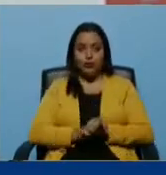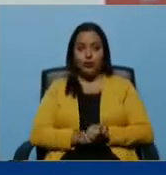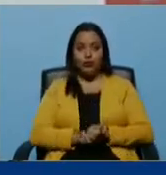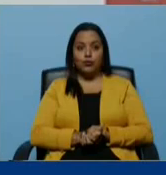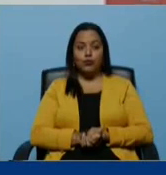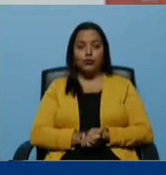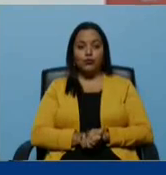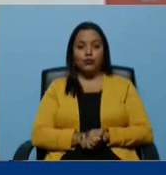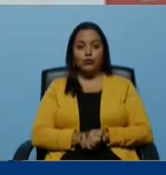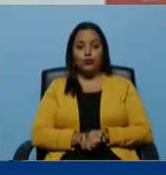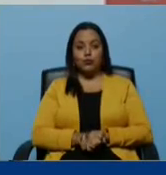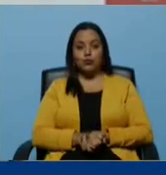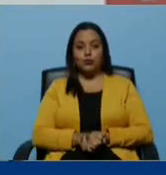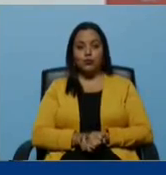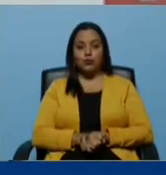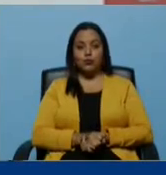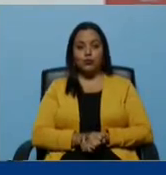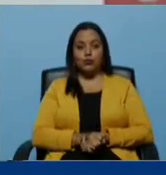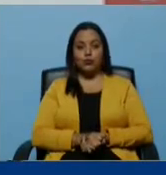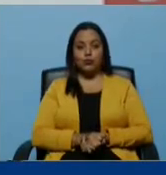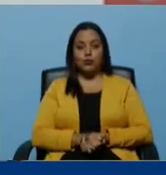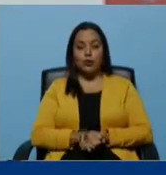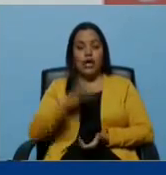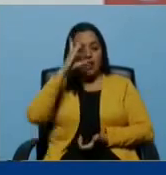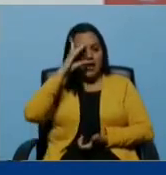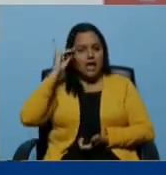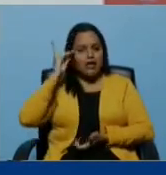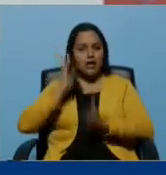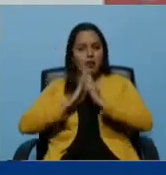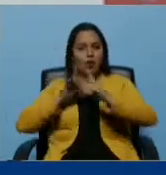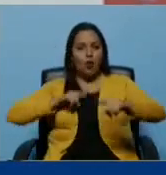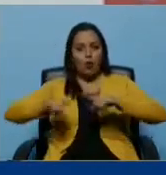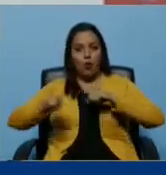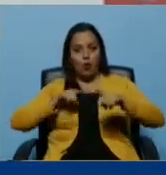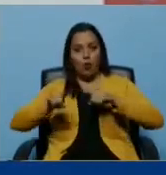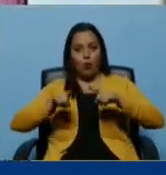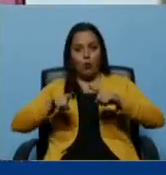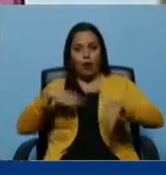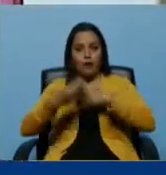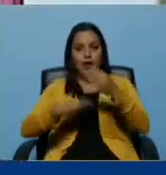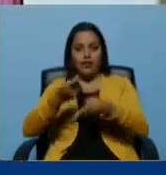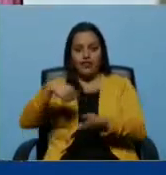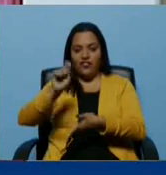esta ley. Delcy coordina todo para hacerlo de inmediato.